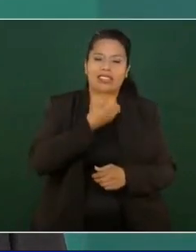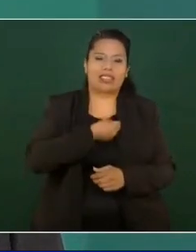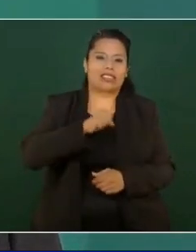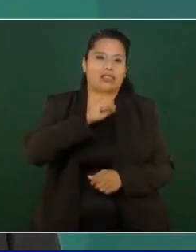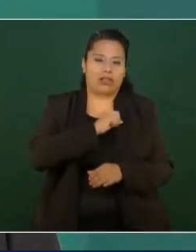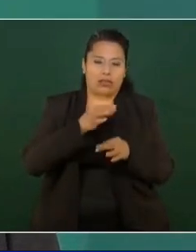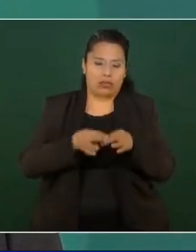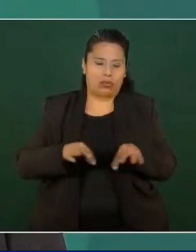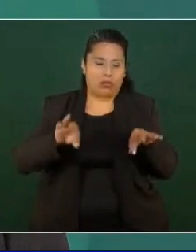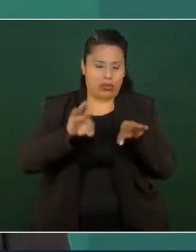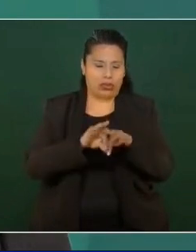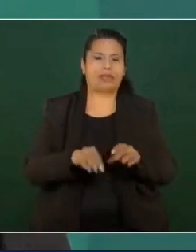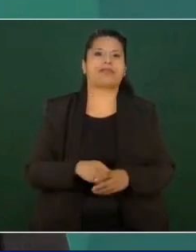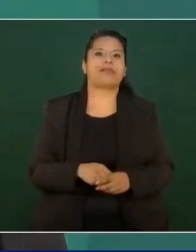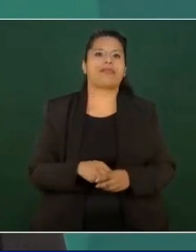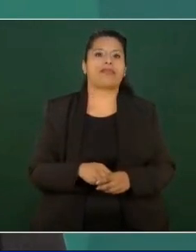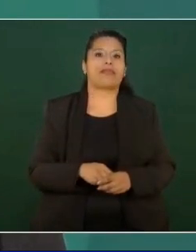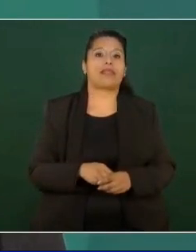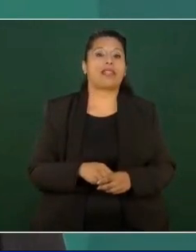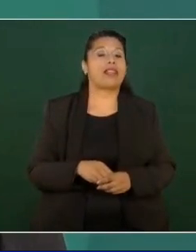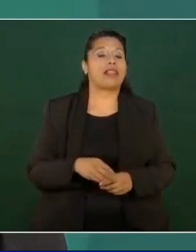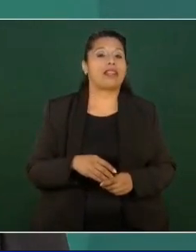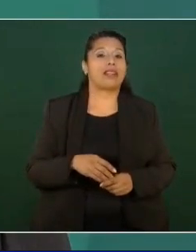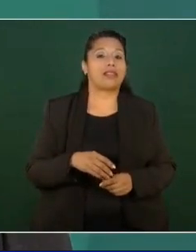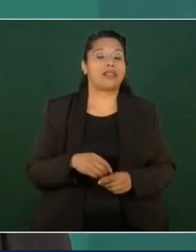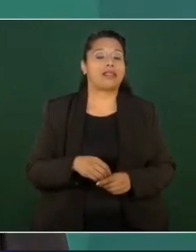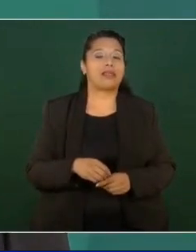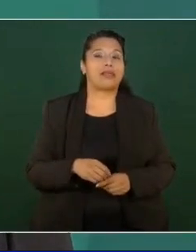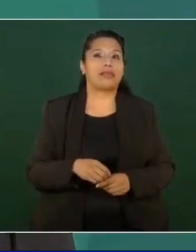Y aunque no les guste,